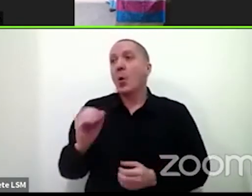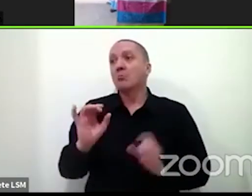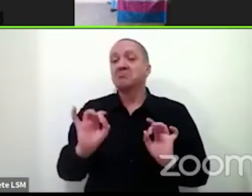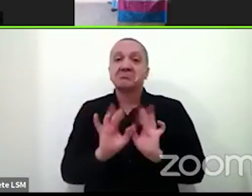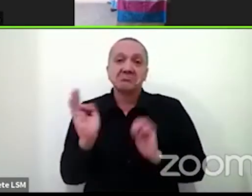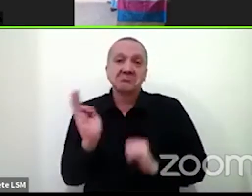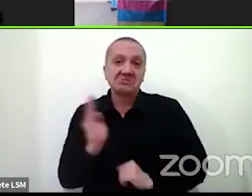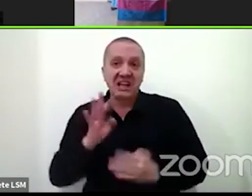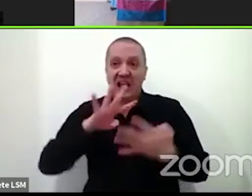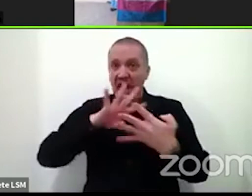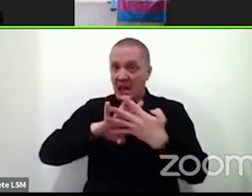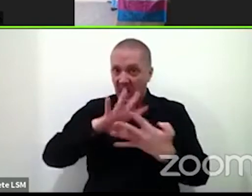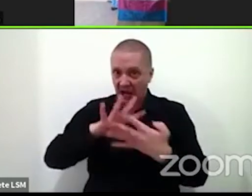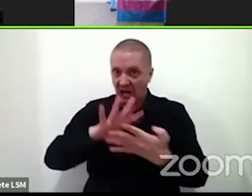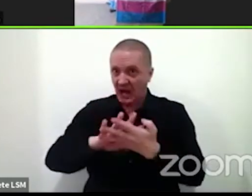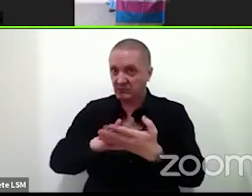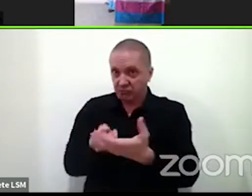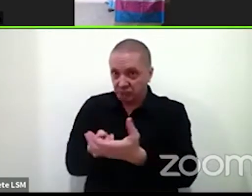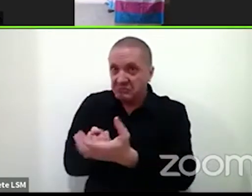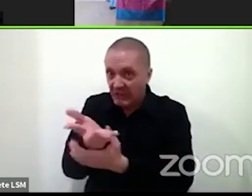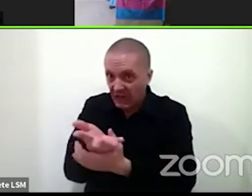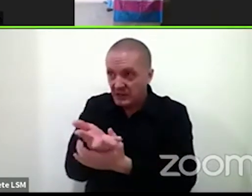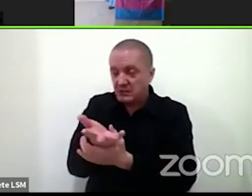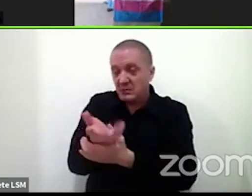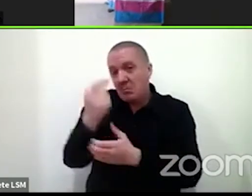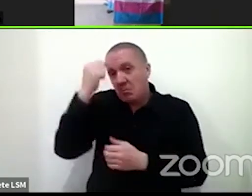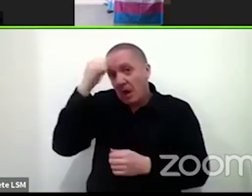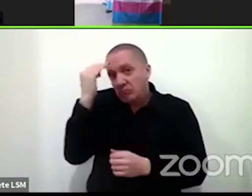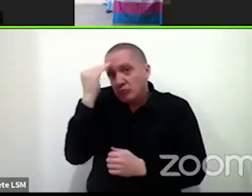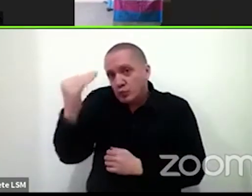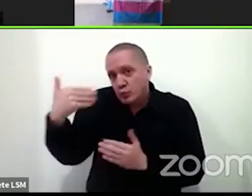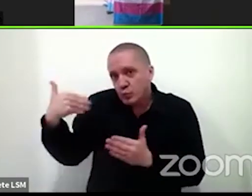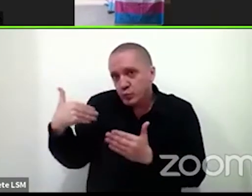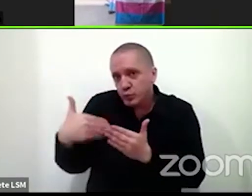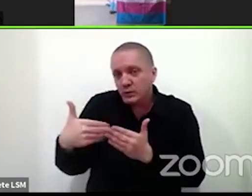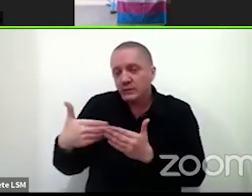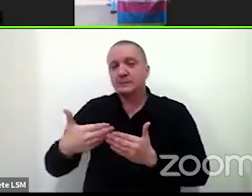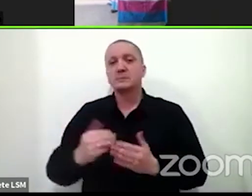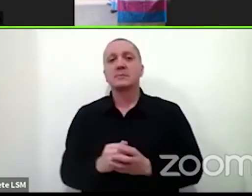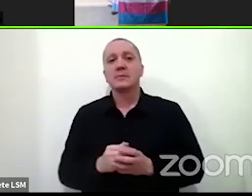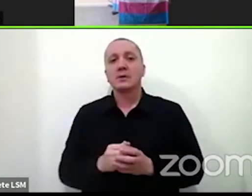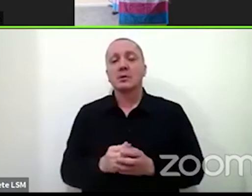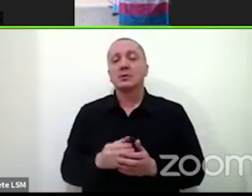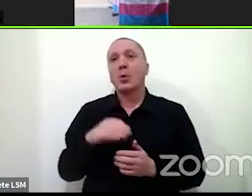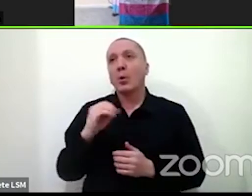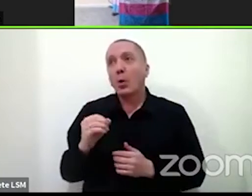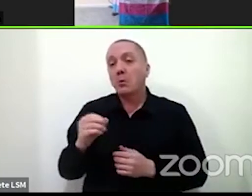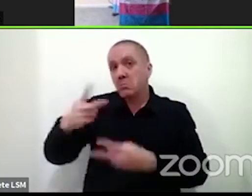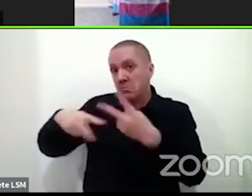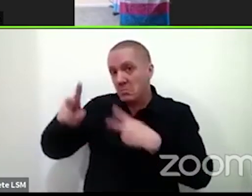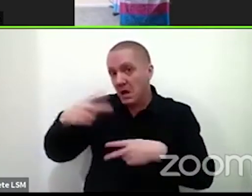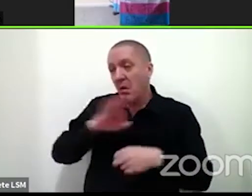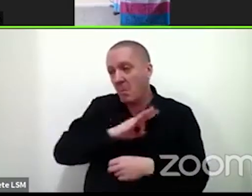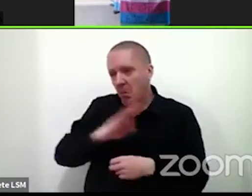penitenciarios, ya sea para vivir temporalmente o vivir o, comer, o venir a comer, dormir